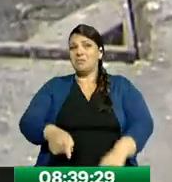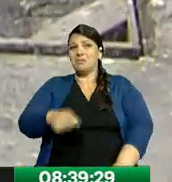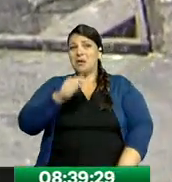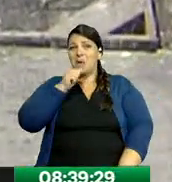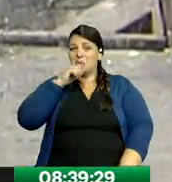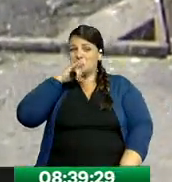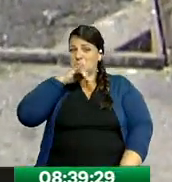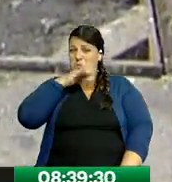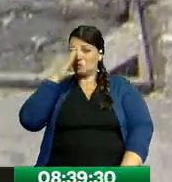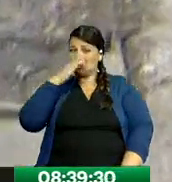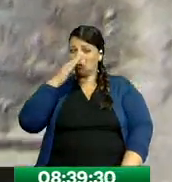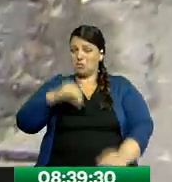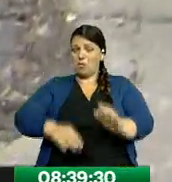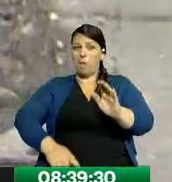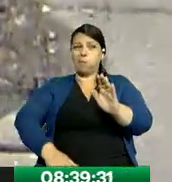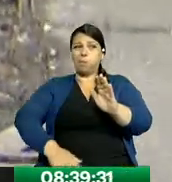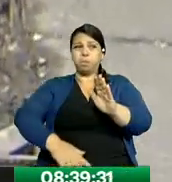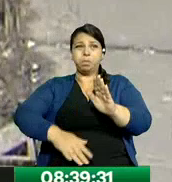las domiciliarias,